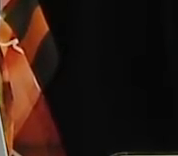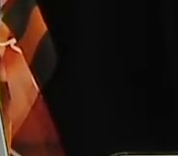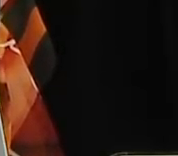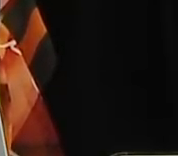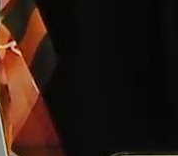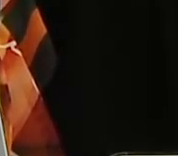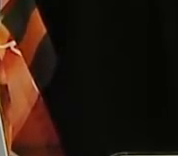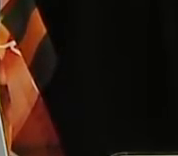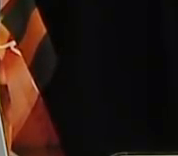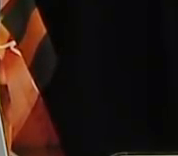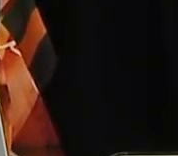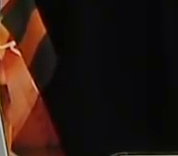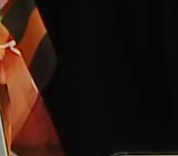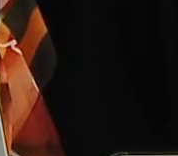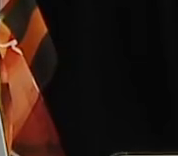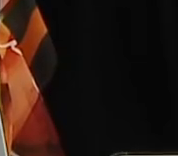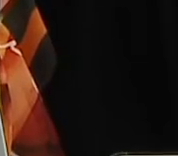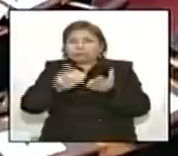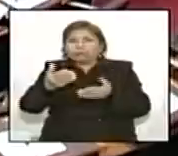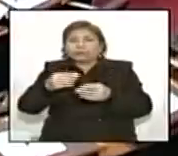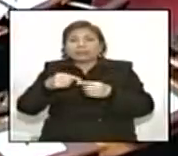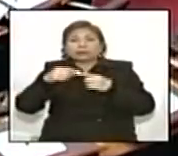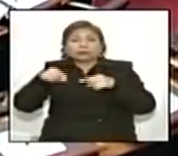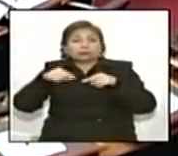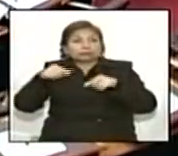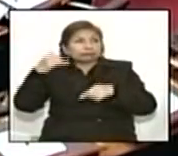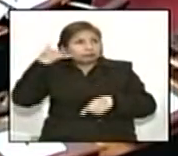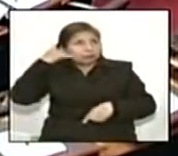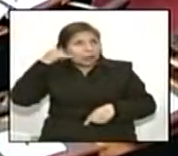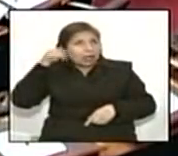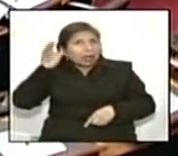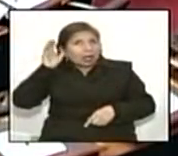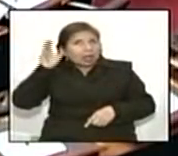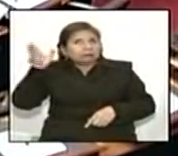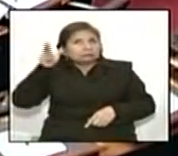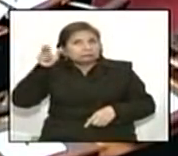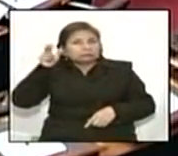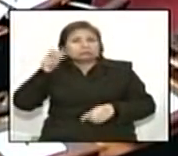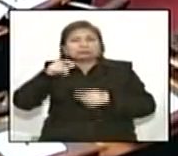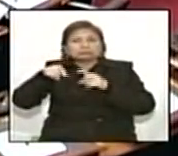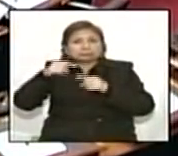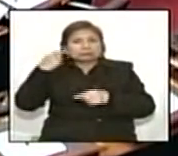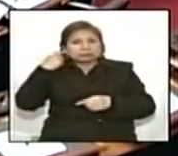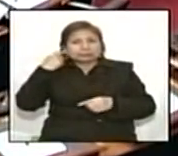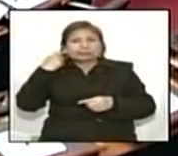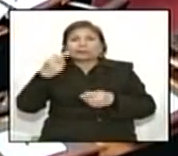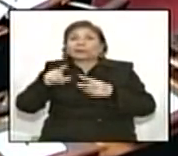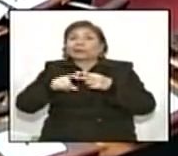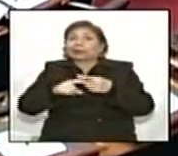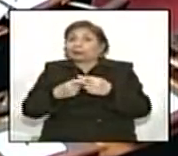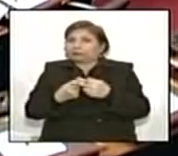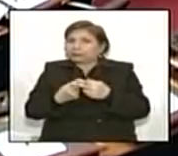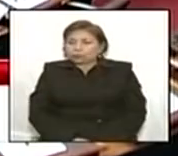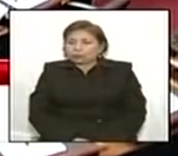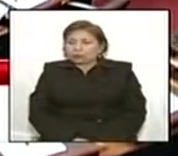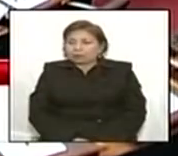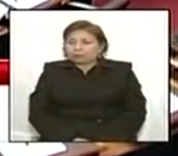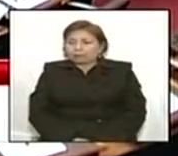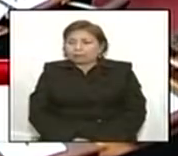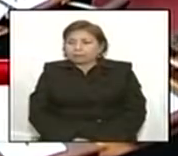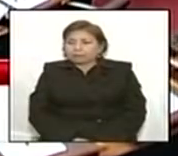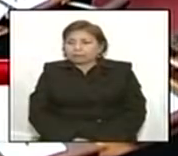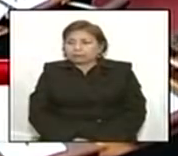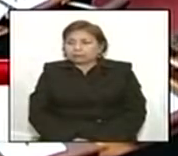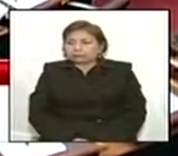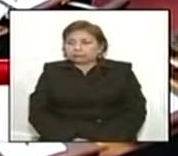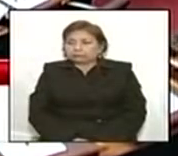Muy buenas tardes. ¿Qué tal, Patricia? Sí, bueno, anonadado, la verdad que habían rumores, por lo menos desde